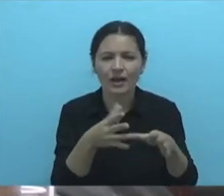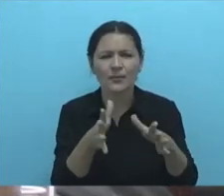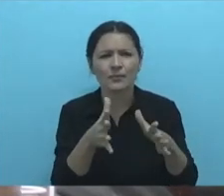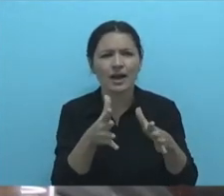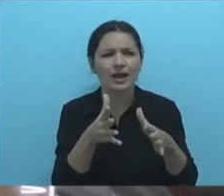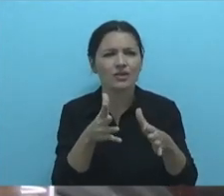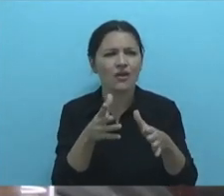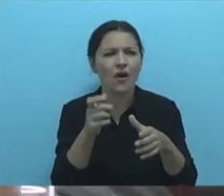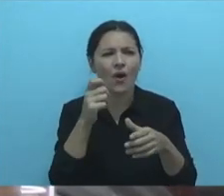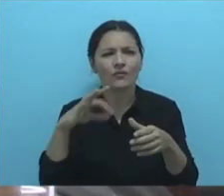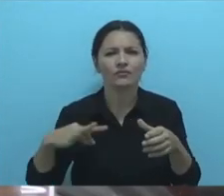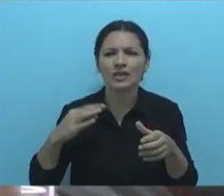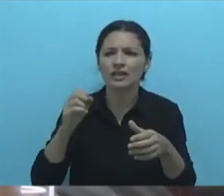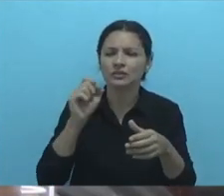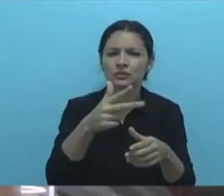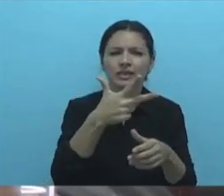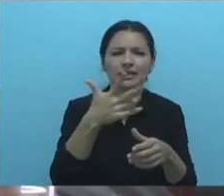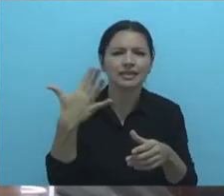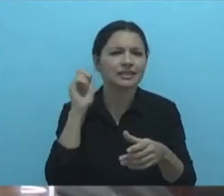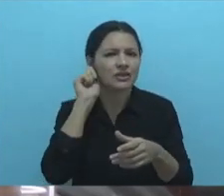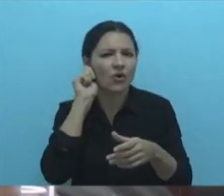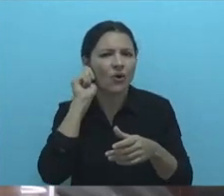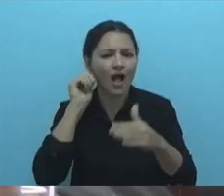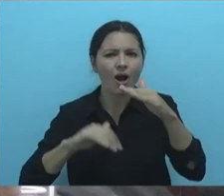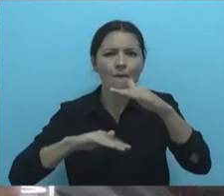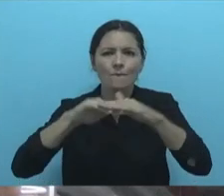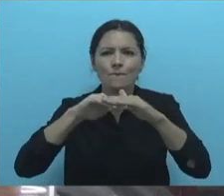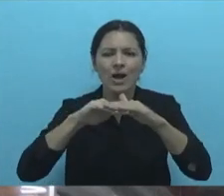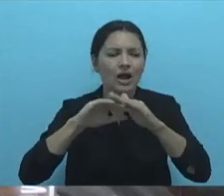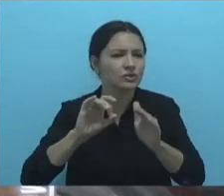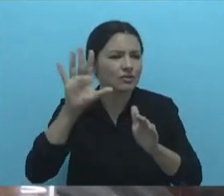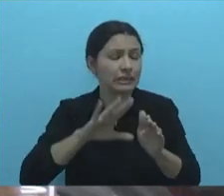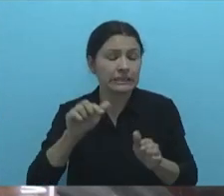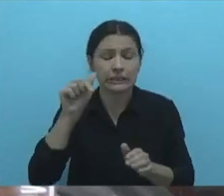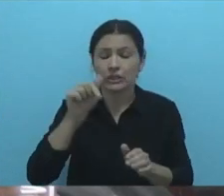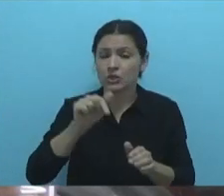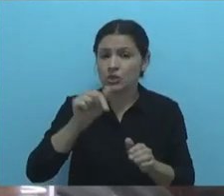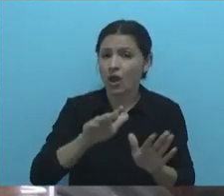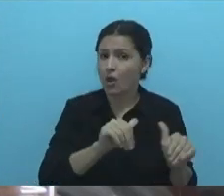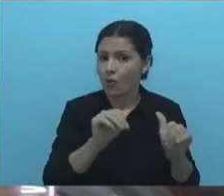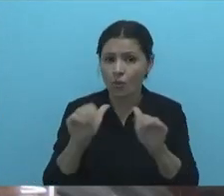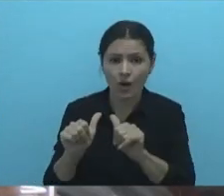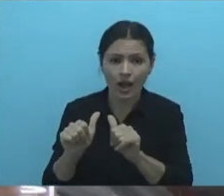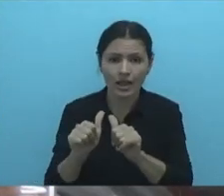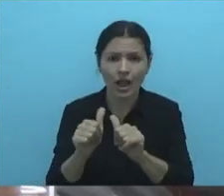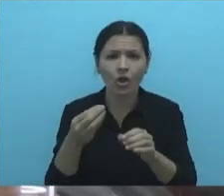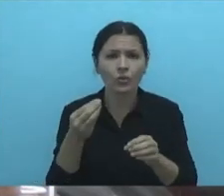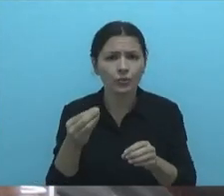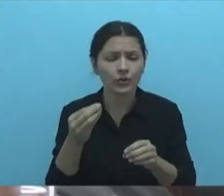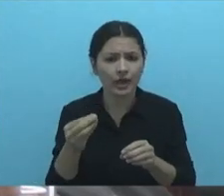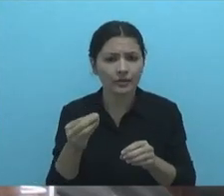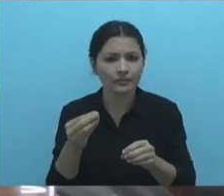de 35 años y que eso Lamentablemente hoy en el año 2023 sigue siendo así por la